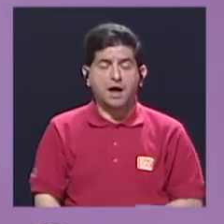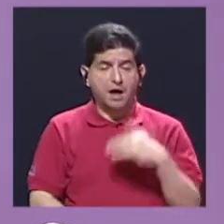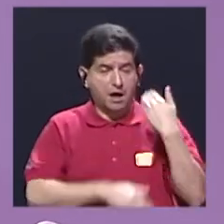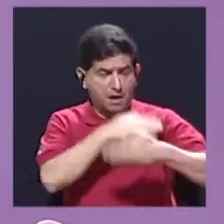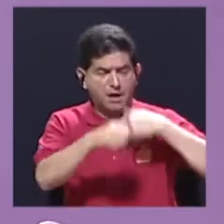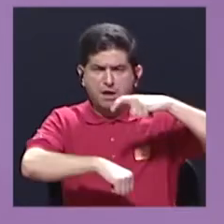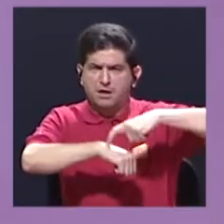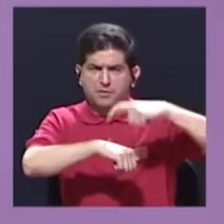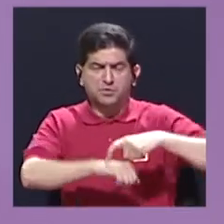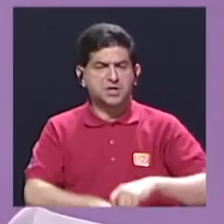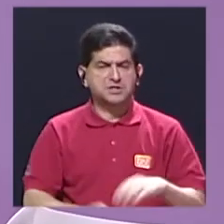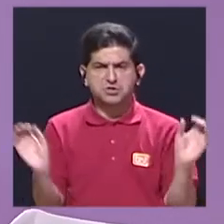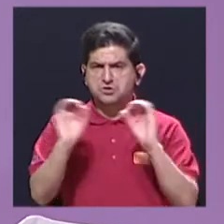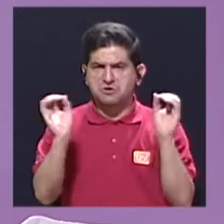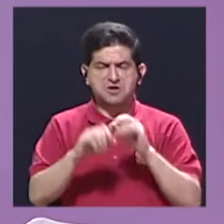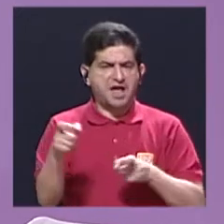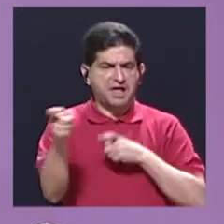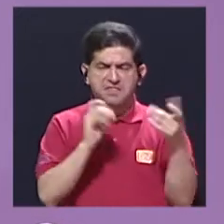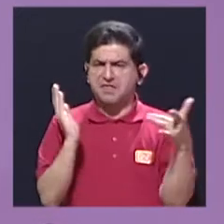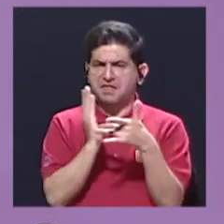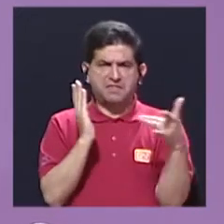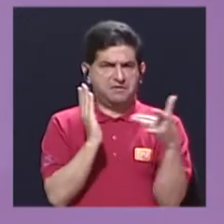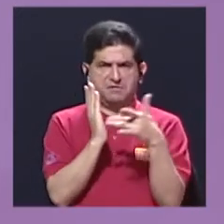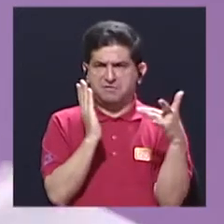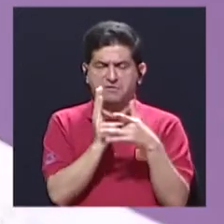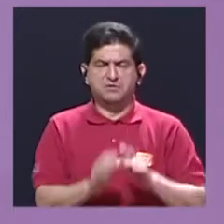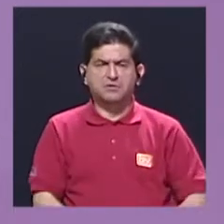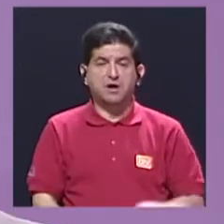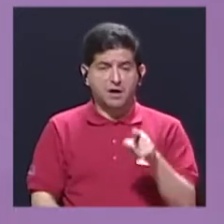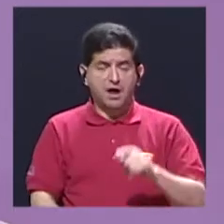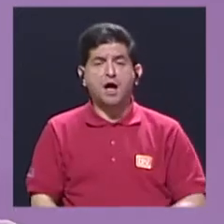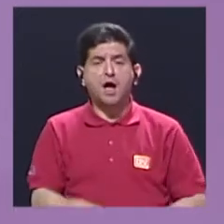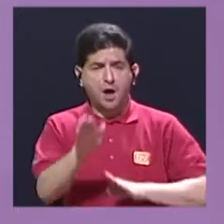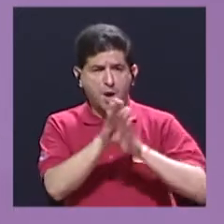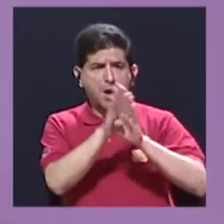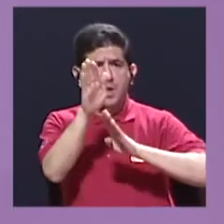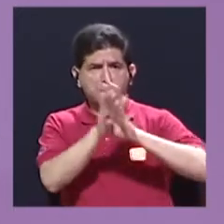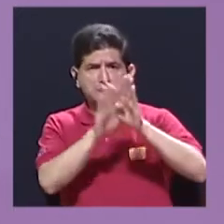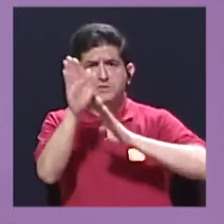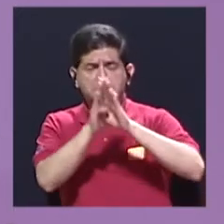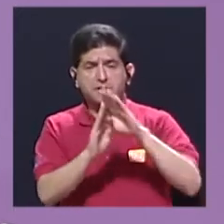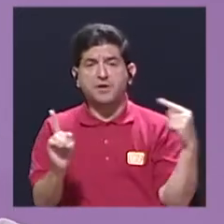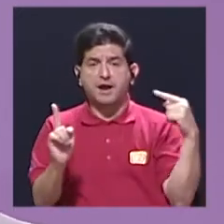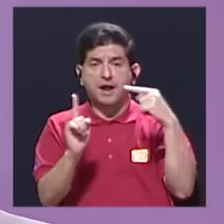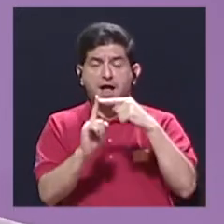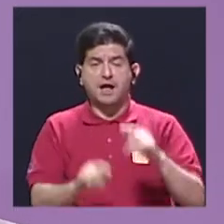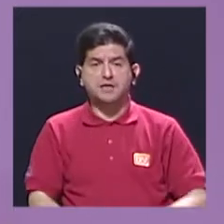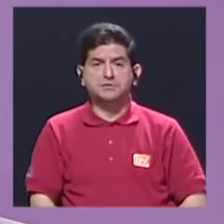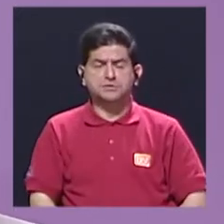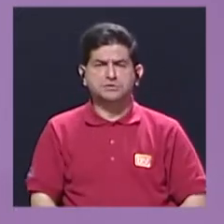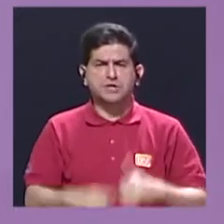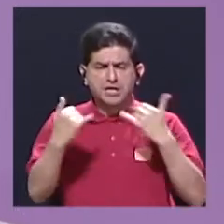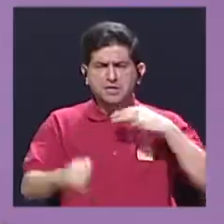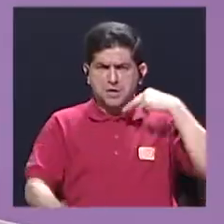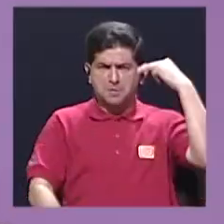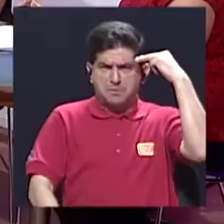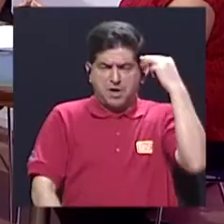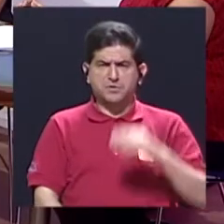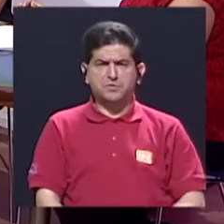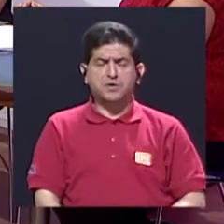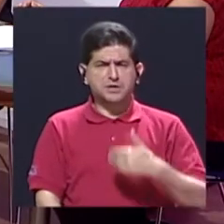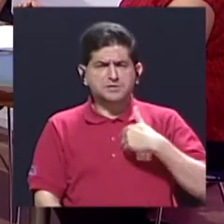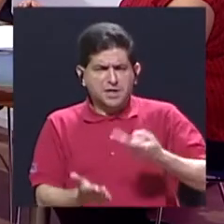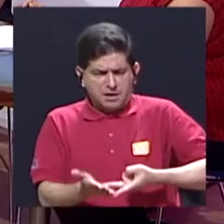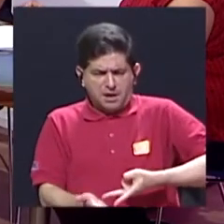del tiempo, al no haberse realizado manejo técnico alguno, han prosperado y desarrollado hasta alcanzar desarrollos maduros, dando